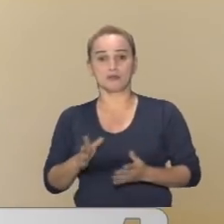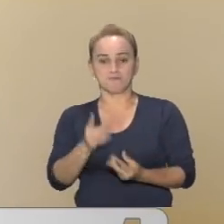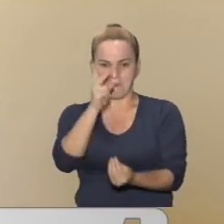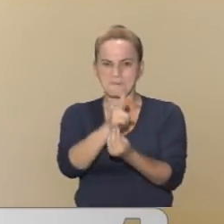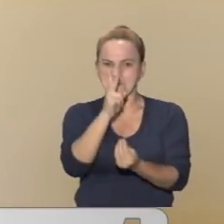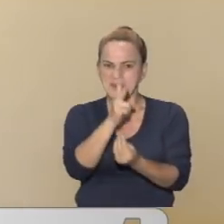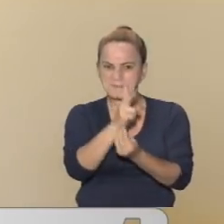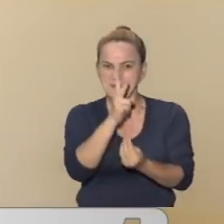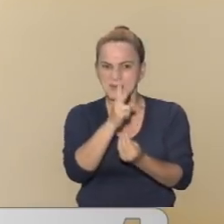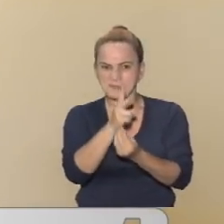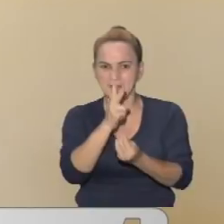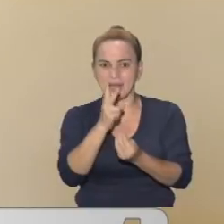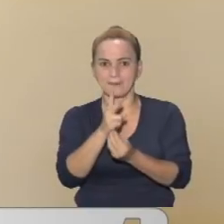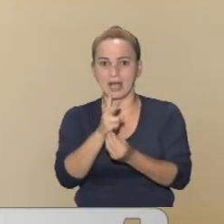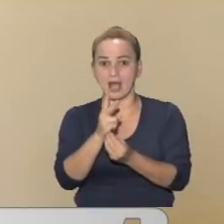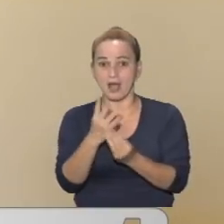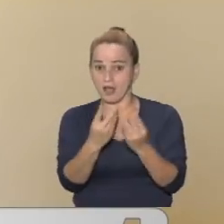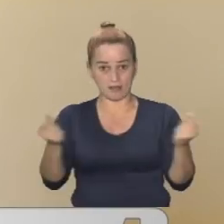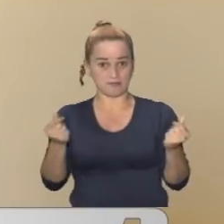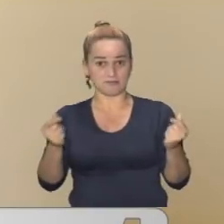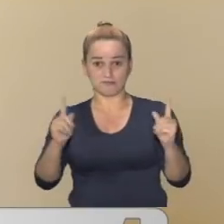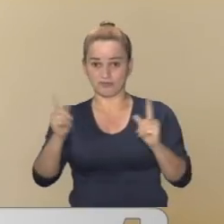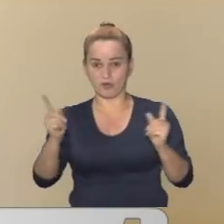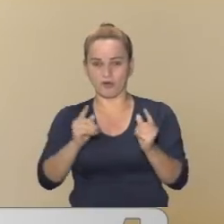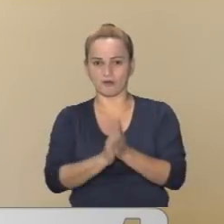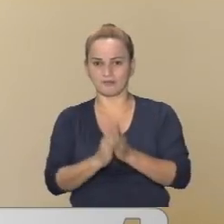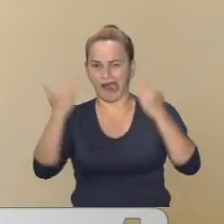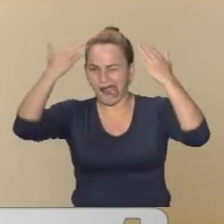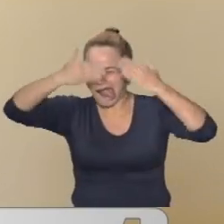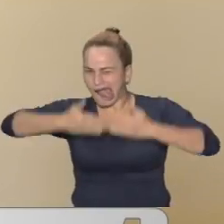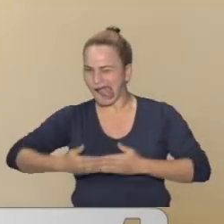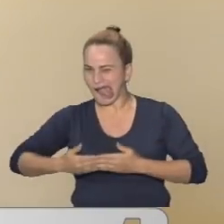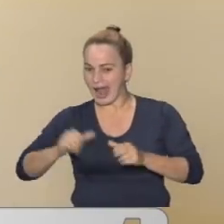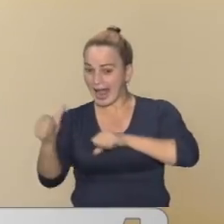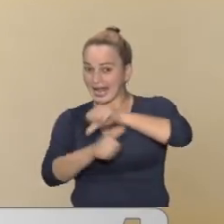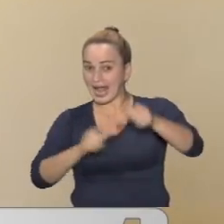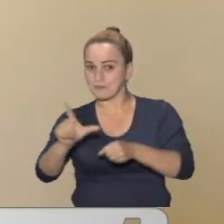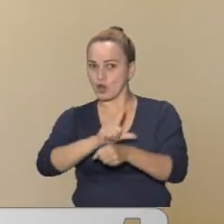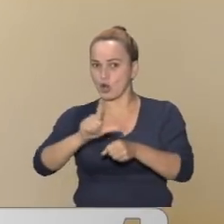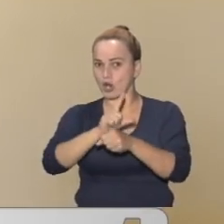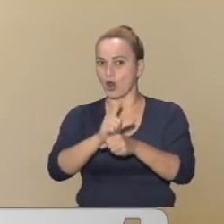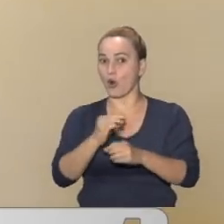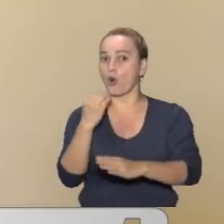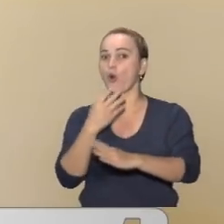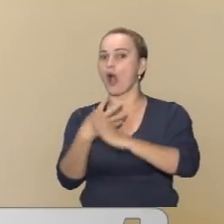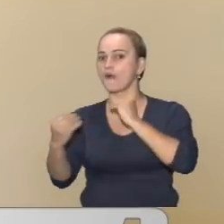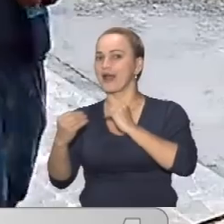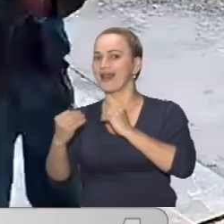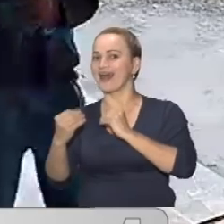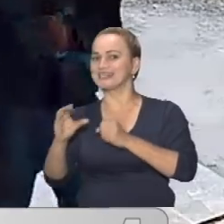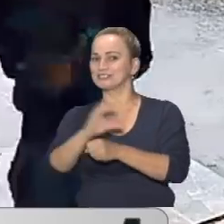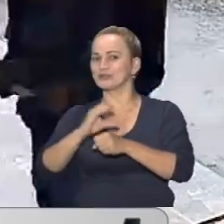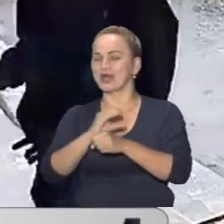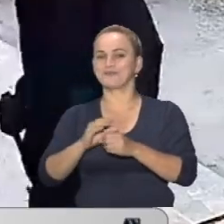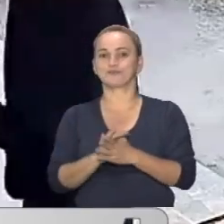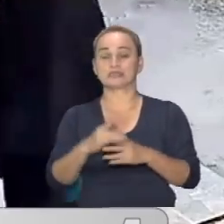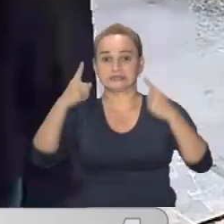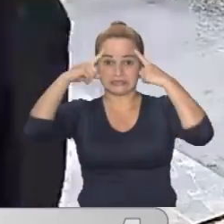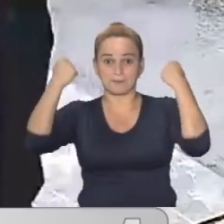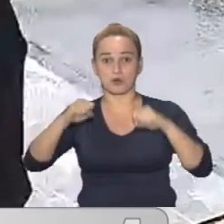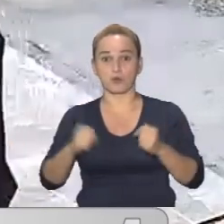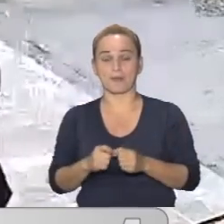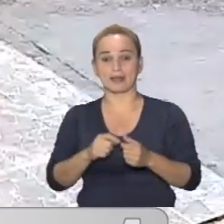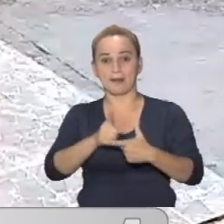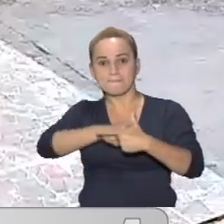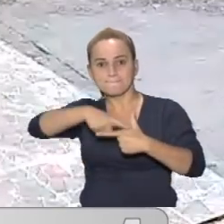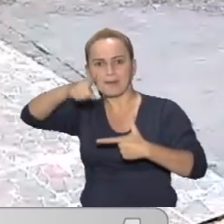bandas del crimen organizado no están desapareciendo, solo se están cambiando de localidad o salen de la ciudad y regresan nuevamente. Preocupa el aumento de la